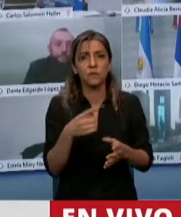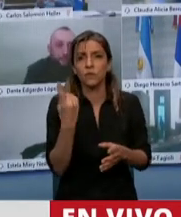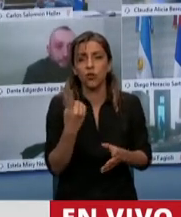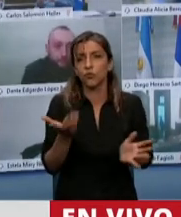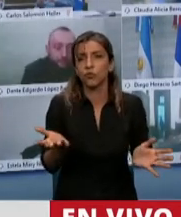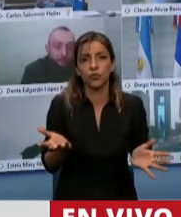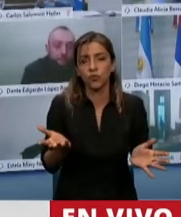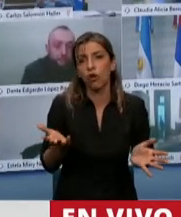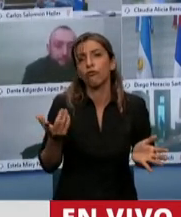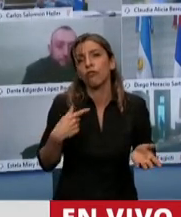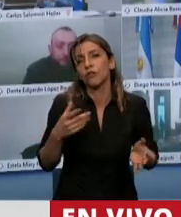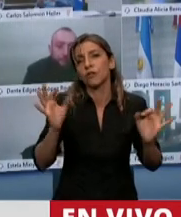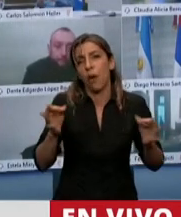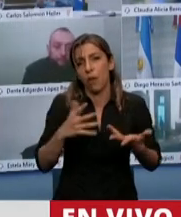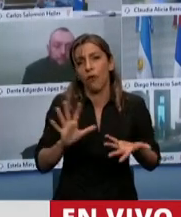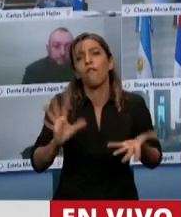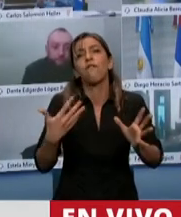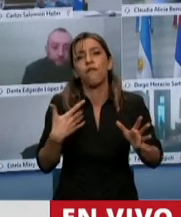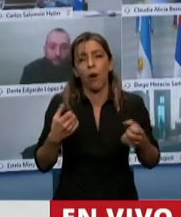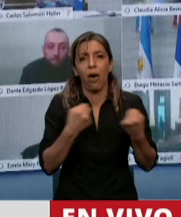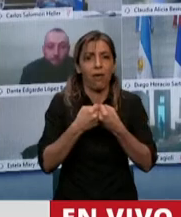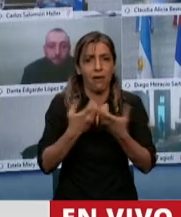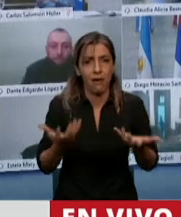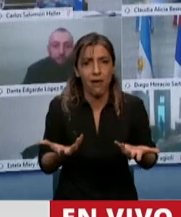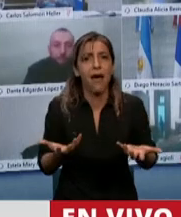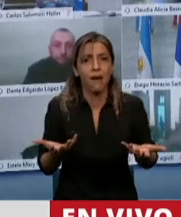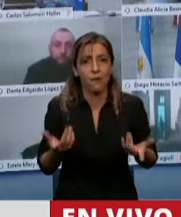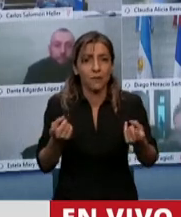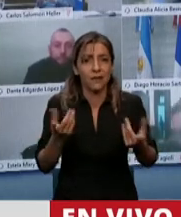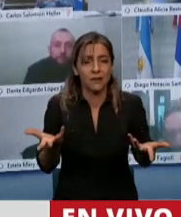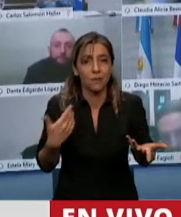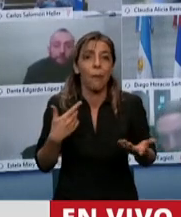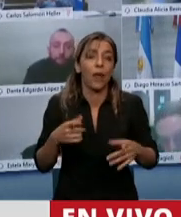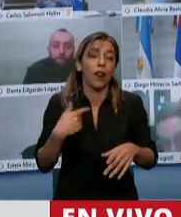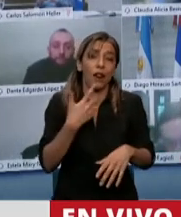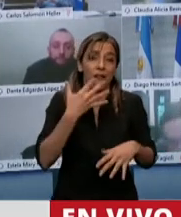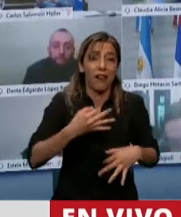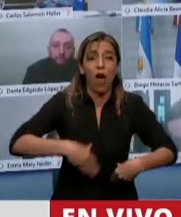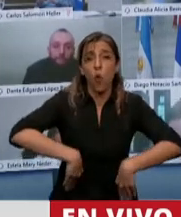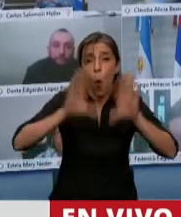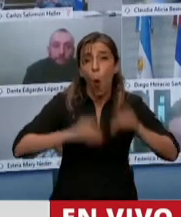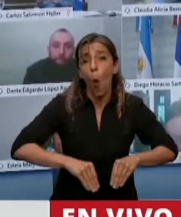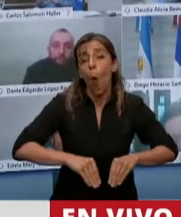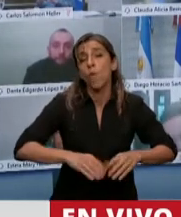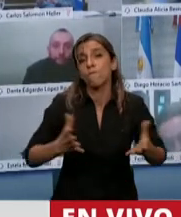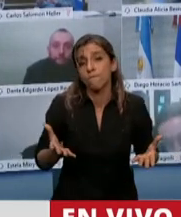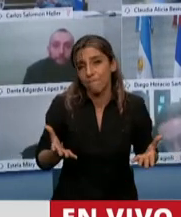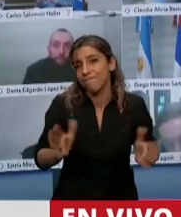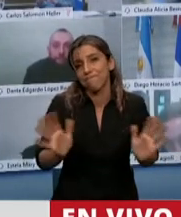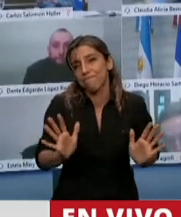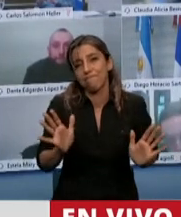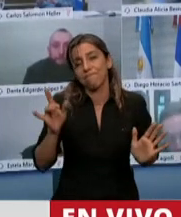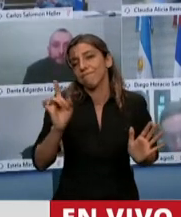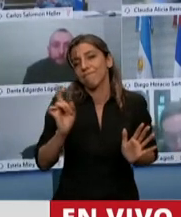unanimidad, si no estaríamos prácticamente en el Consejo de Seguridad de Naciones Unidas, donde alguien tendría poder de veto, nada que ver con lo